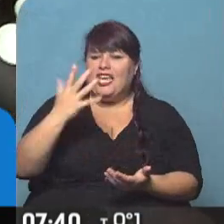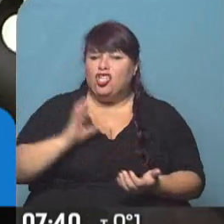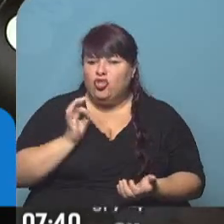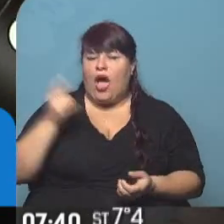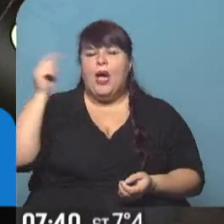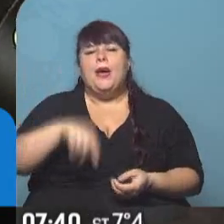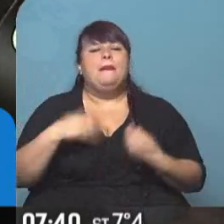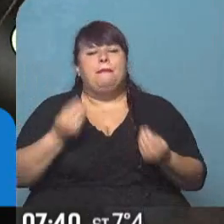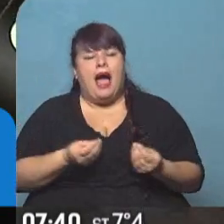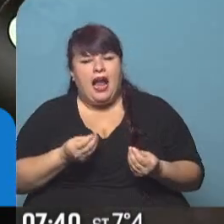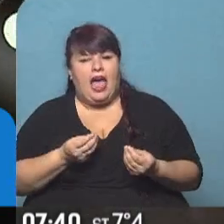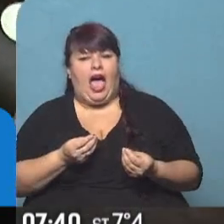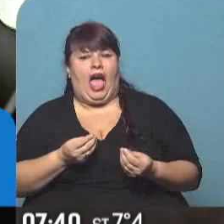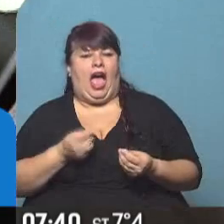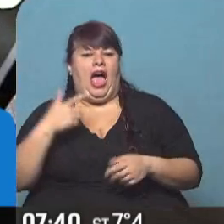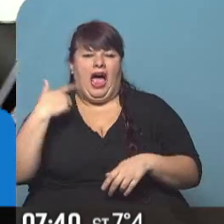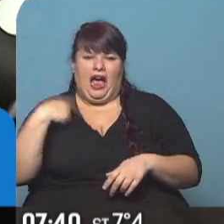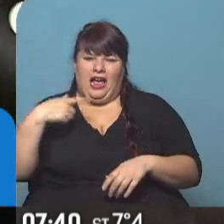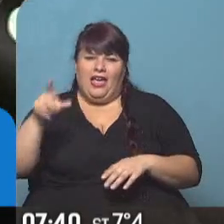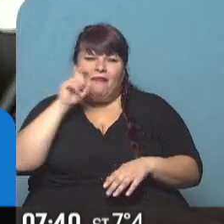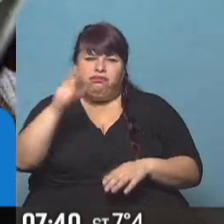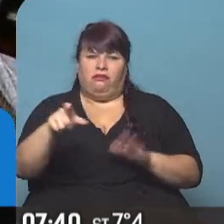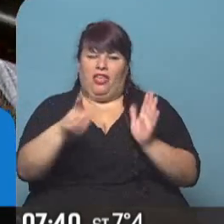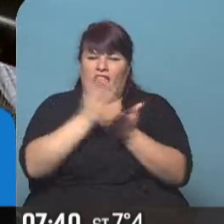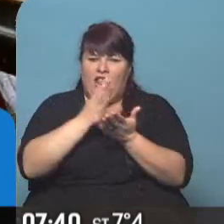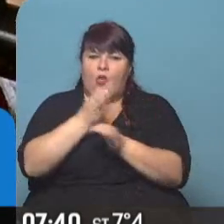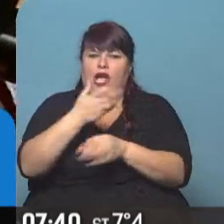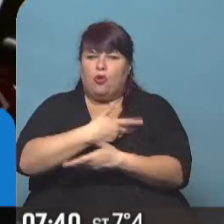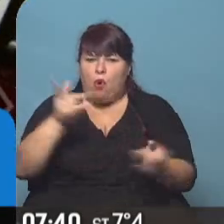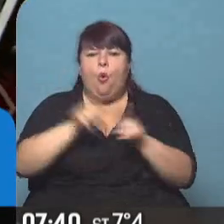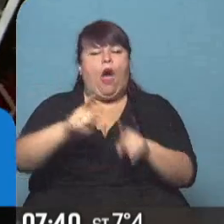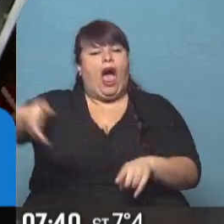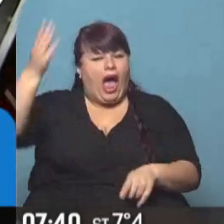que viene justamente a vulnerar nuestra educación pública, una vez más, como ya lo hizo